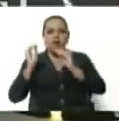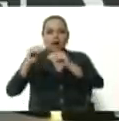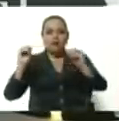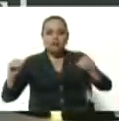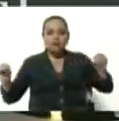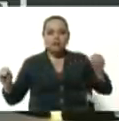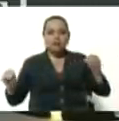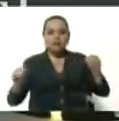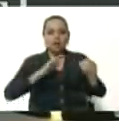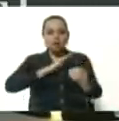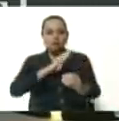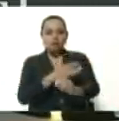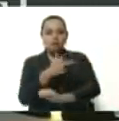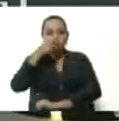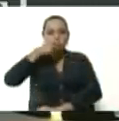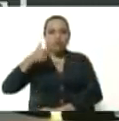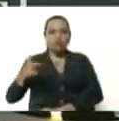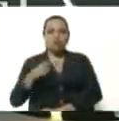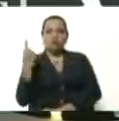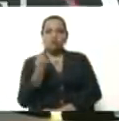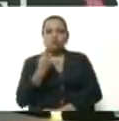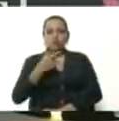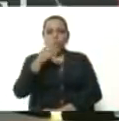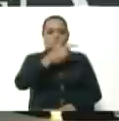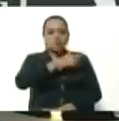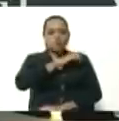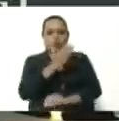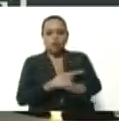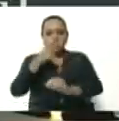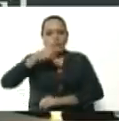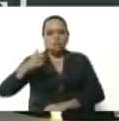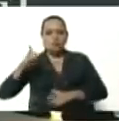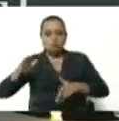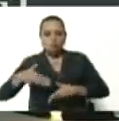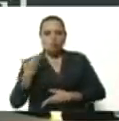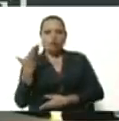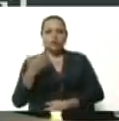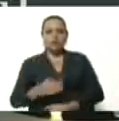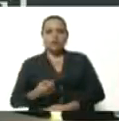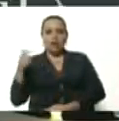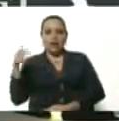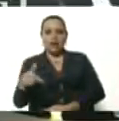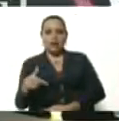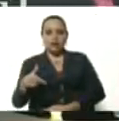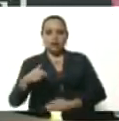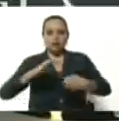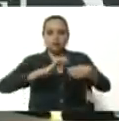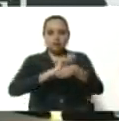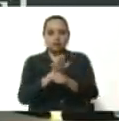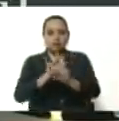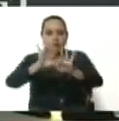al poder popular. Solo el poder popular puede, en esta pandemia,